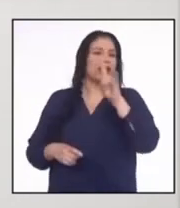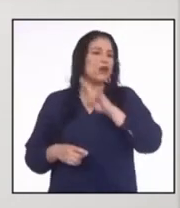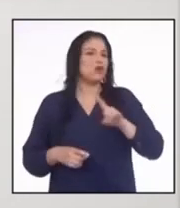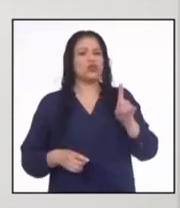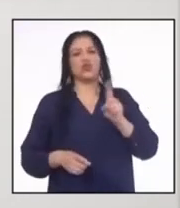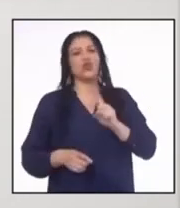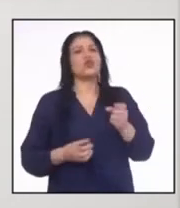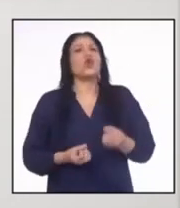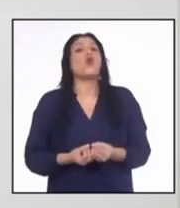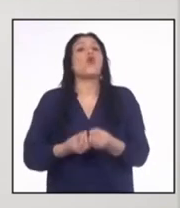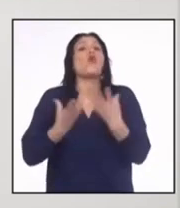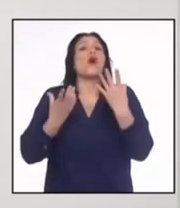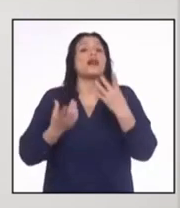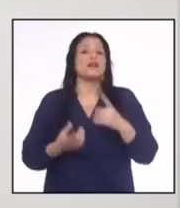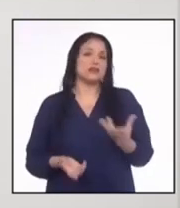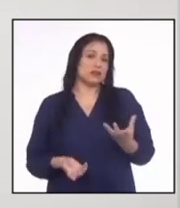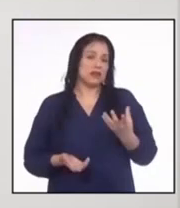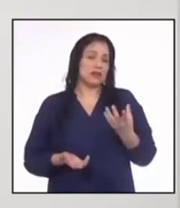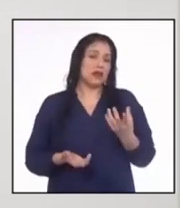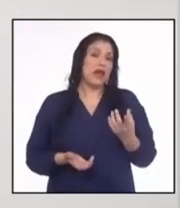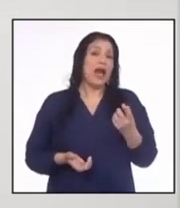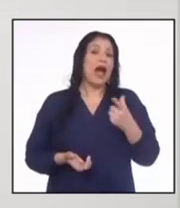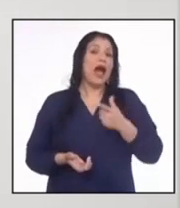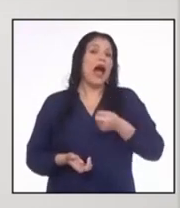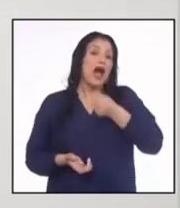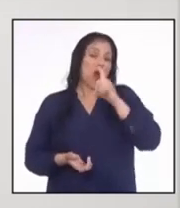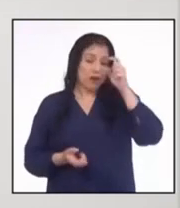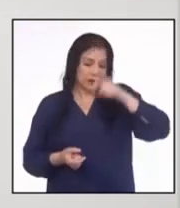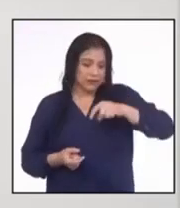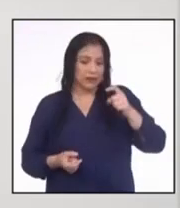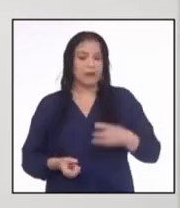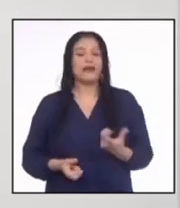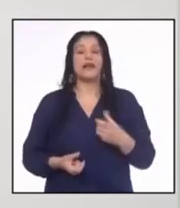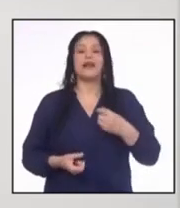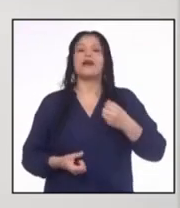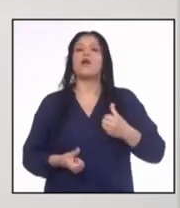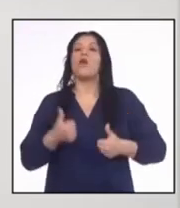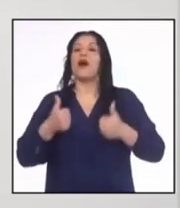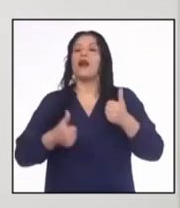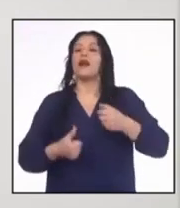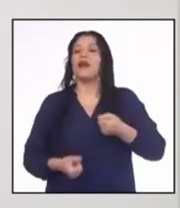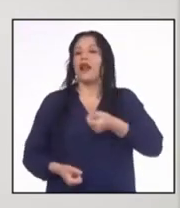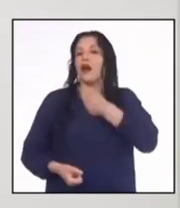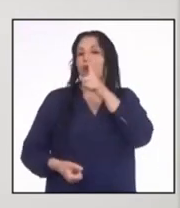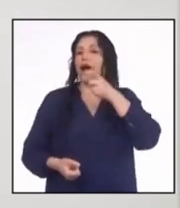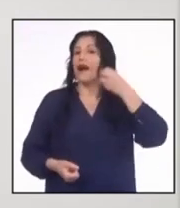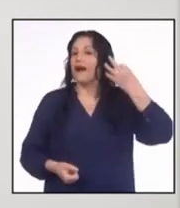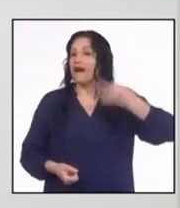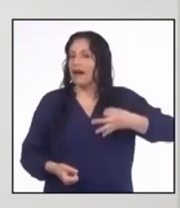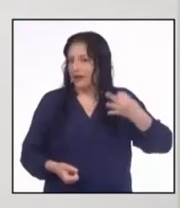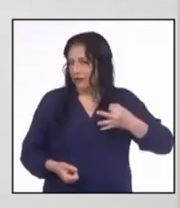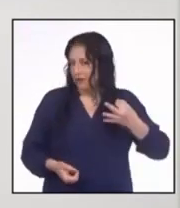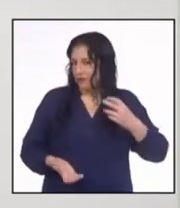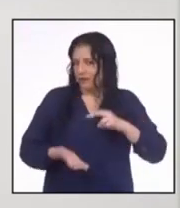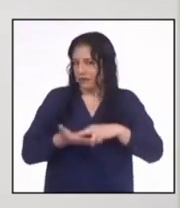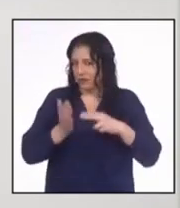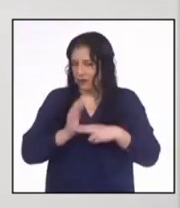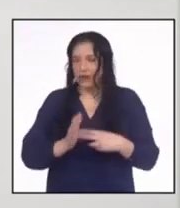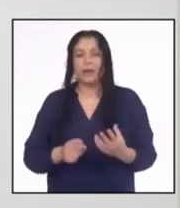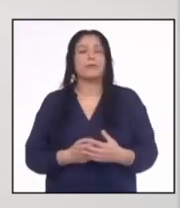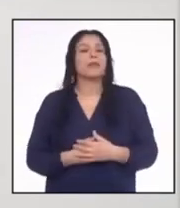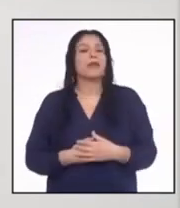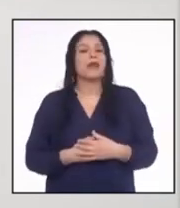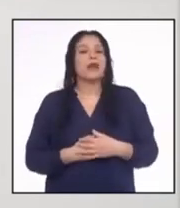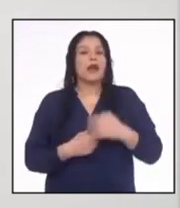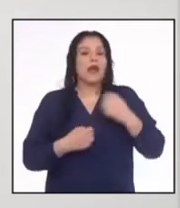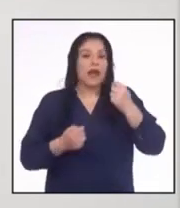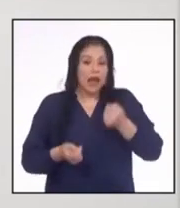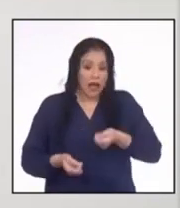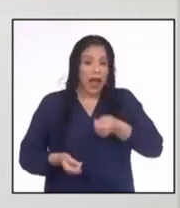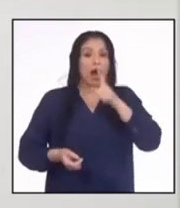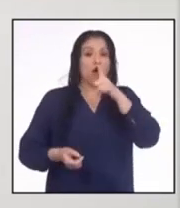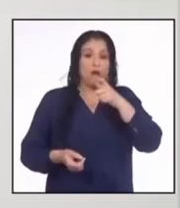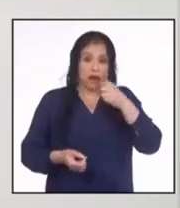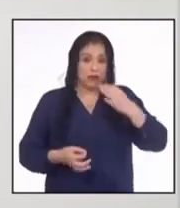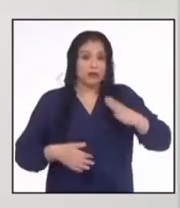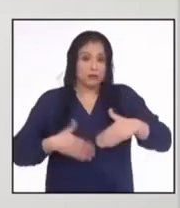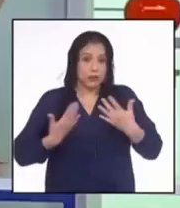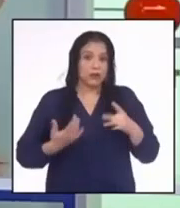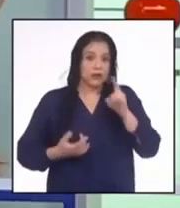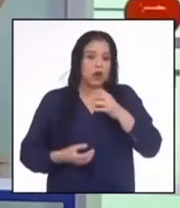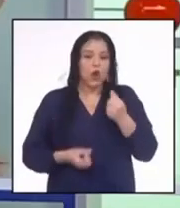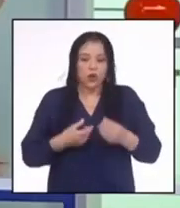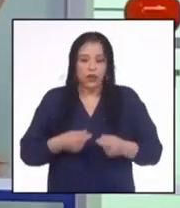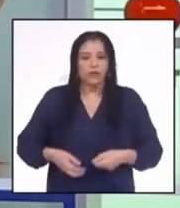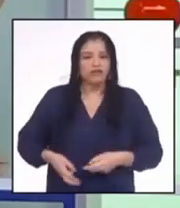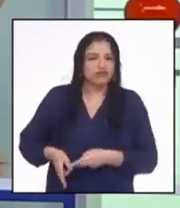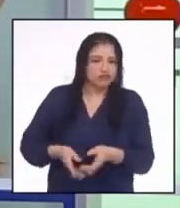en la cantidad que debía llegar, ni a la calidad que ésta debía tener. Es decir, ser agua potable o de